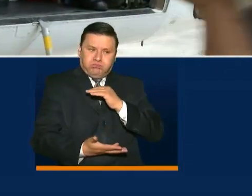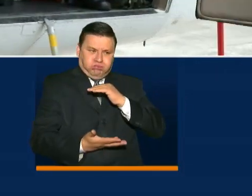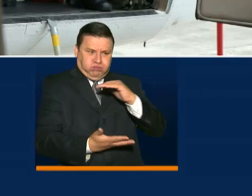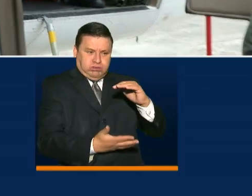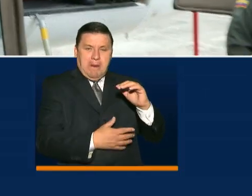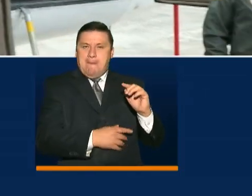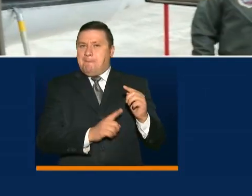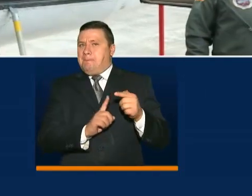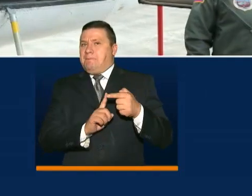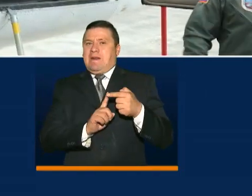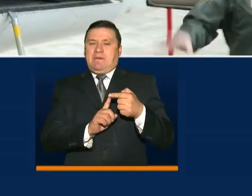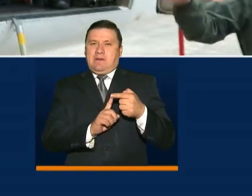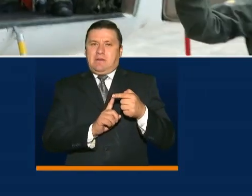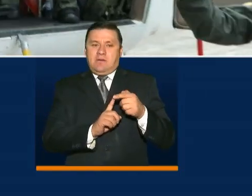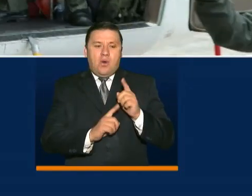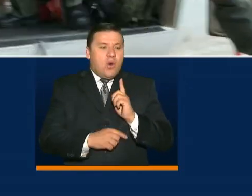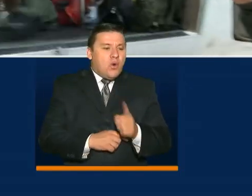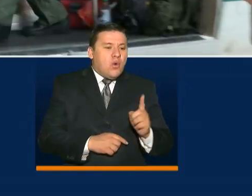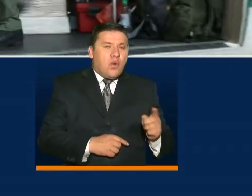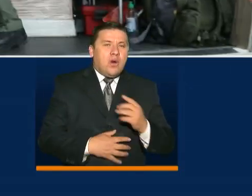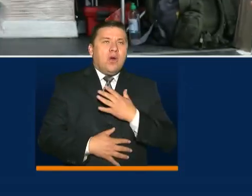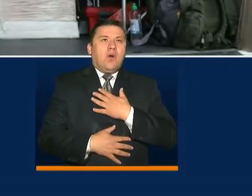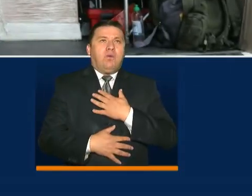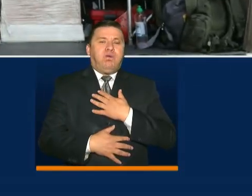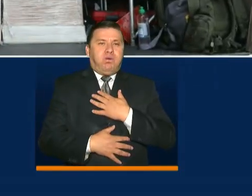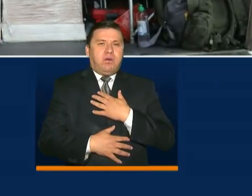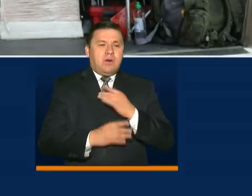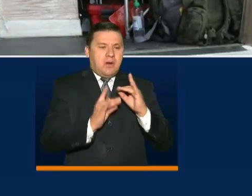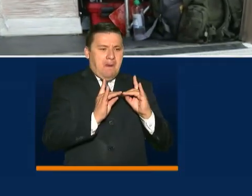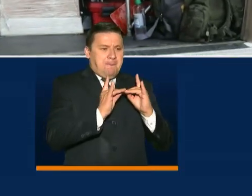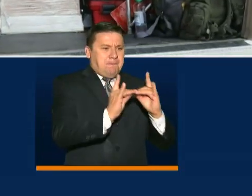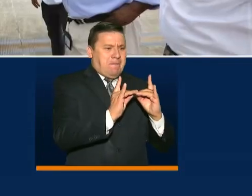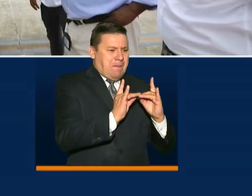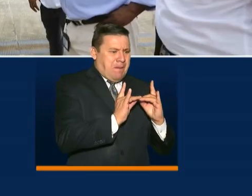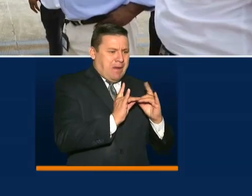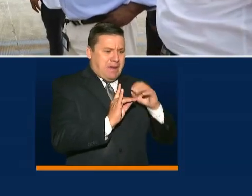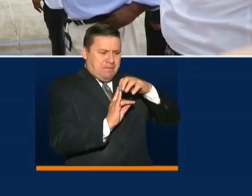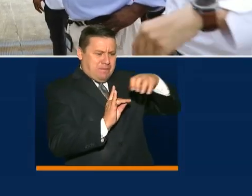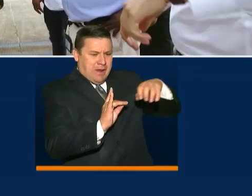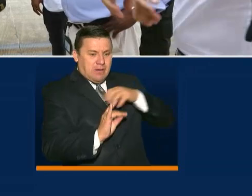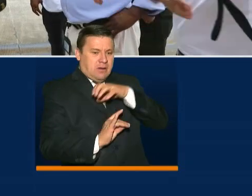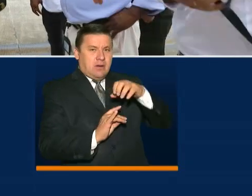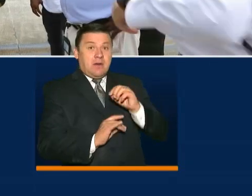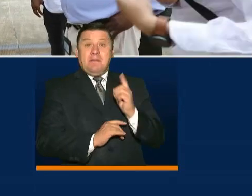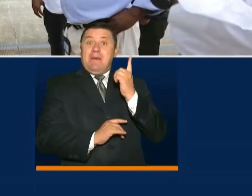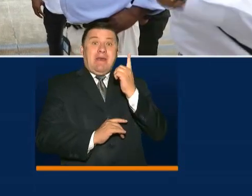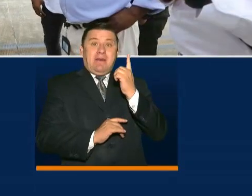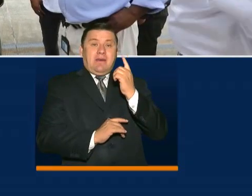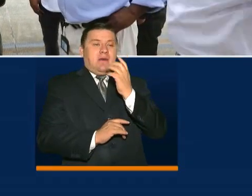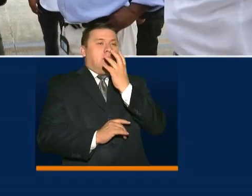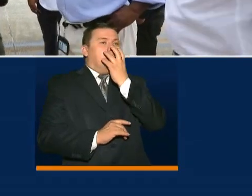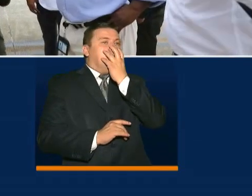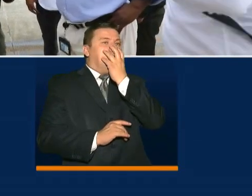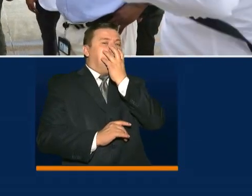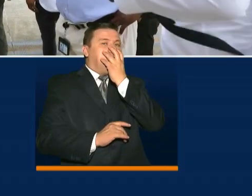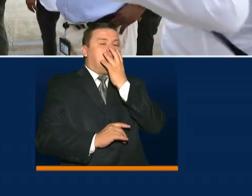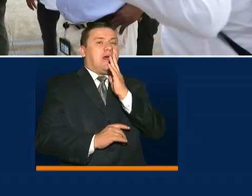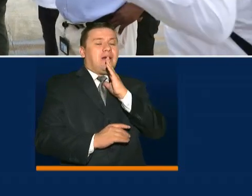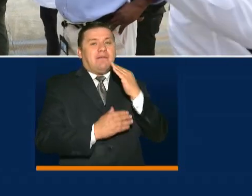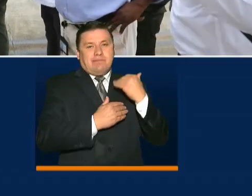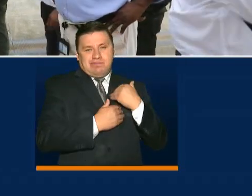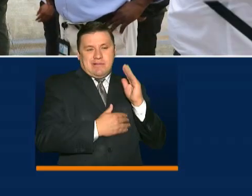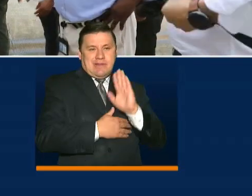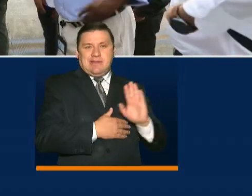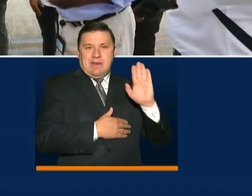las primeras unidades de cuidado intensivo y sobre todo los primeros ventiladores en la red pública del